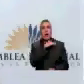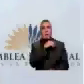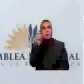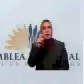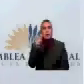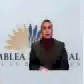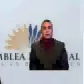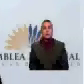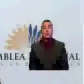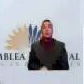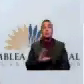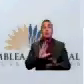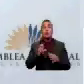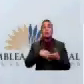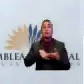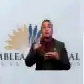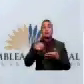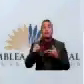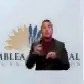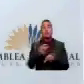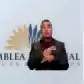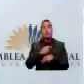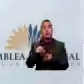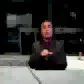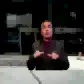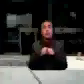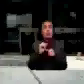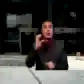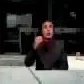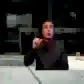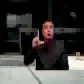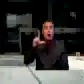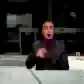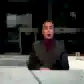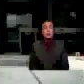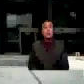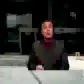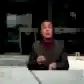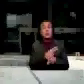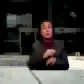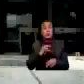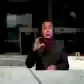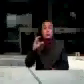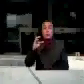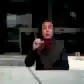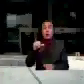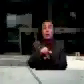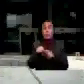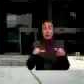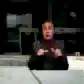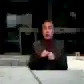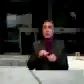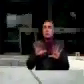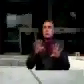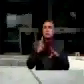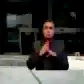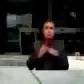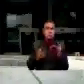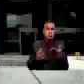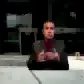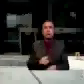ya ha sido adecuadamente calificado por el consejo de administración legislativa desde el consejo de la administración se habla